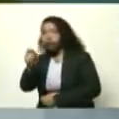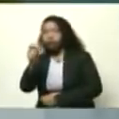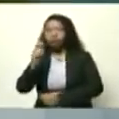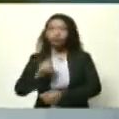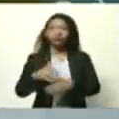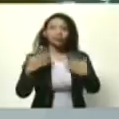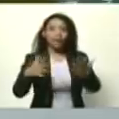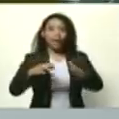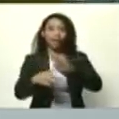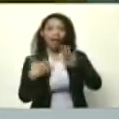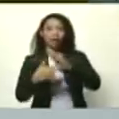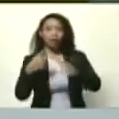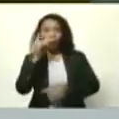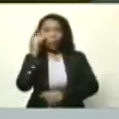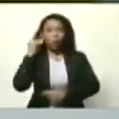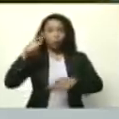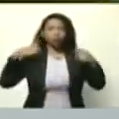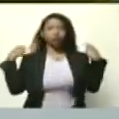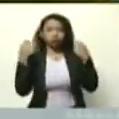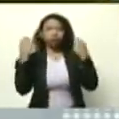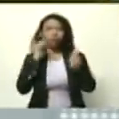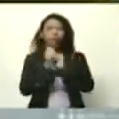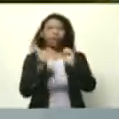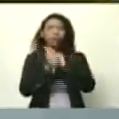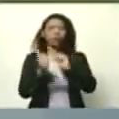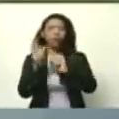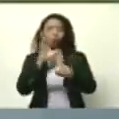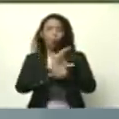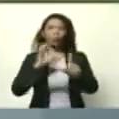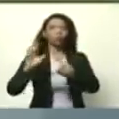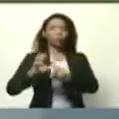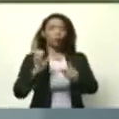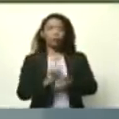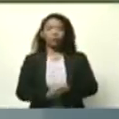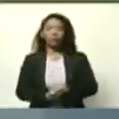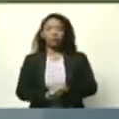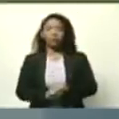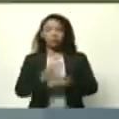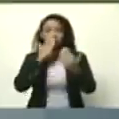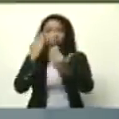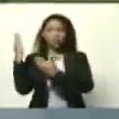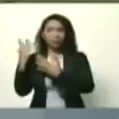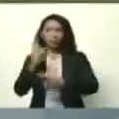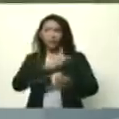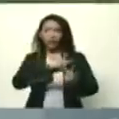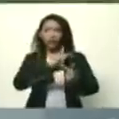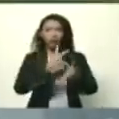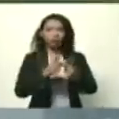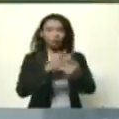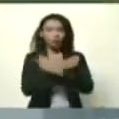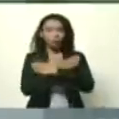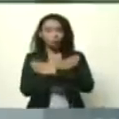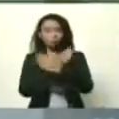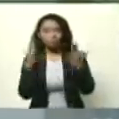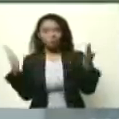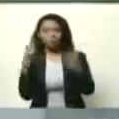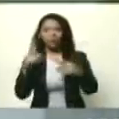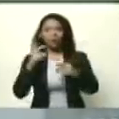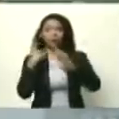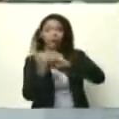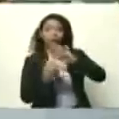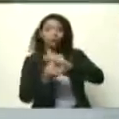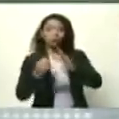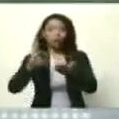de recreadores, recreadoras, promotores deportivos, promotores culturales, allí estuvieron también voluntarios, colaboradores de las